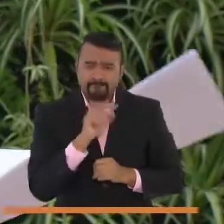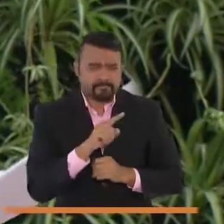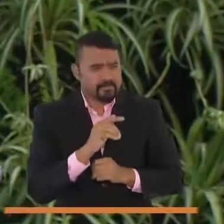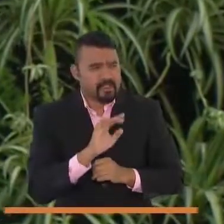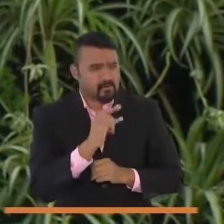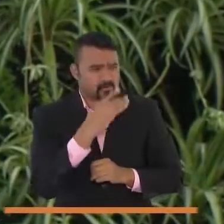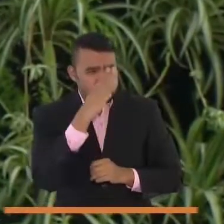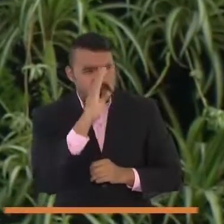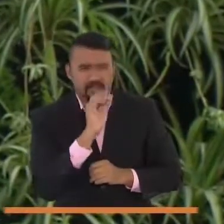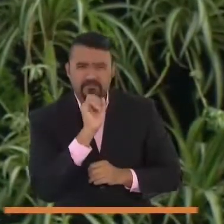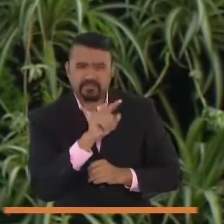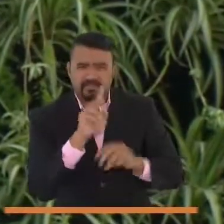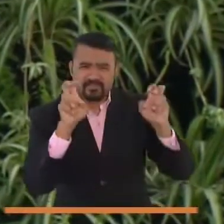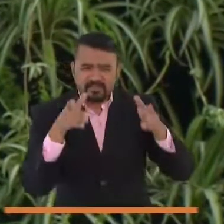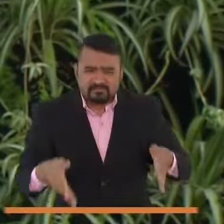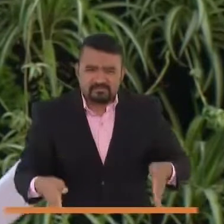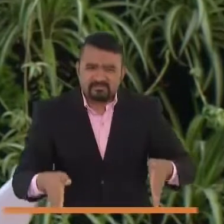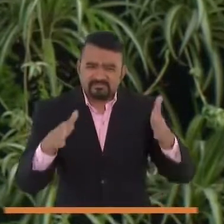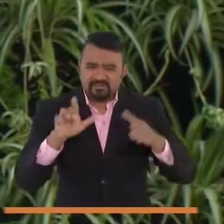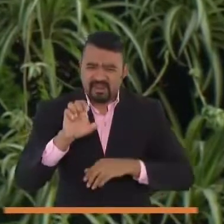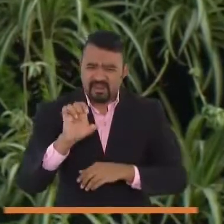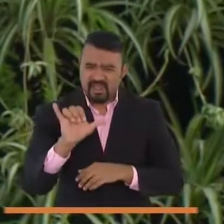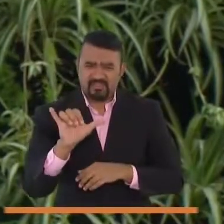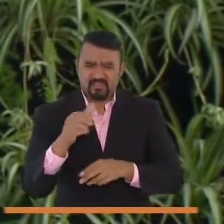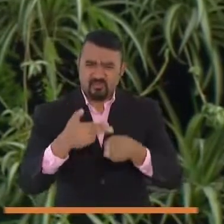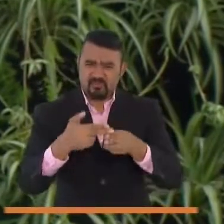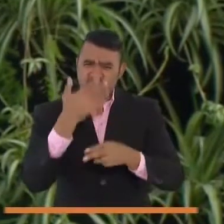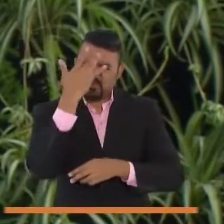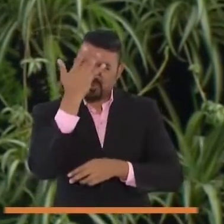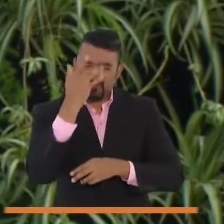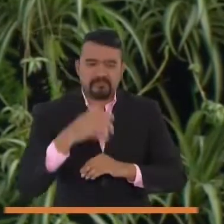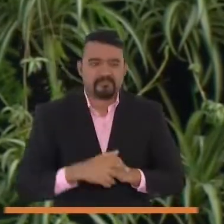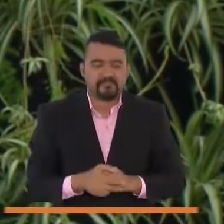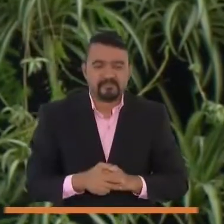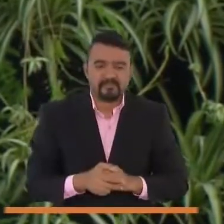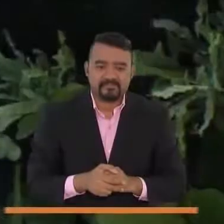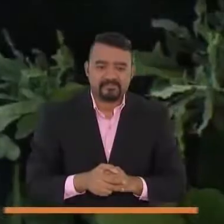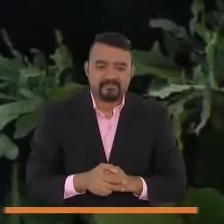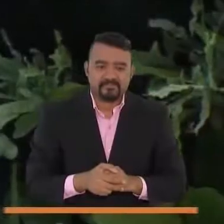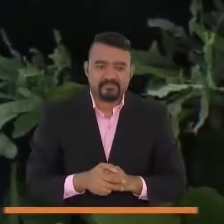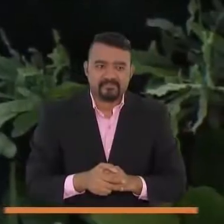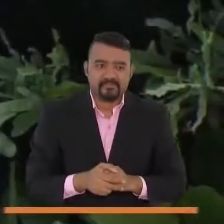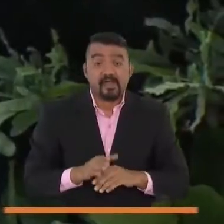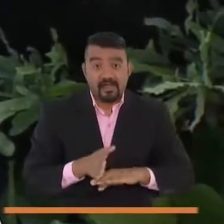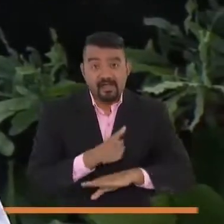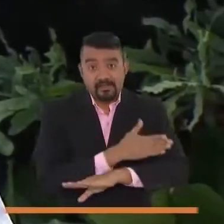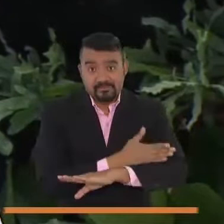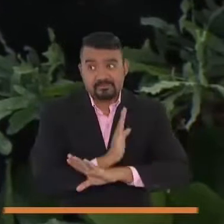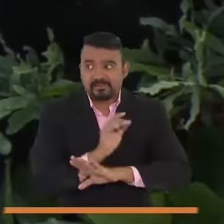también. ¿Por qué ese nombre? ¿Por qué el pasaje de ley? Bueno, hice una consulta, digámoslo, de